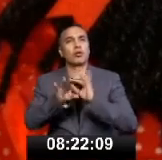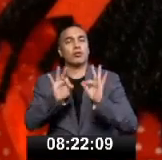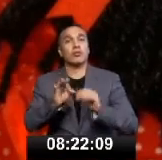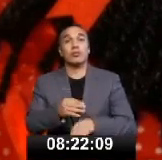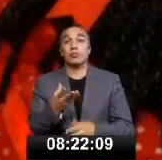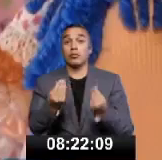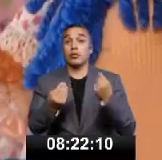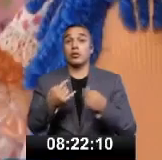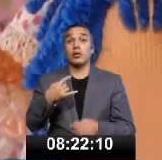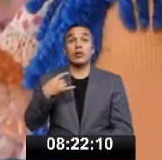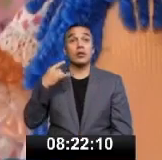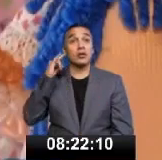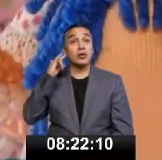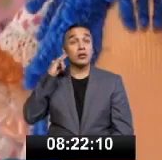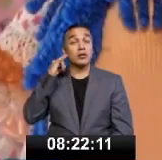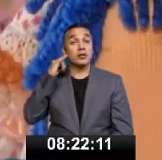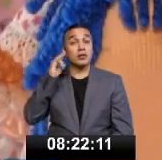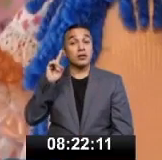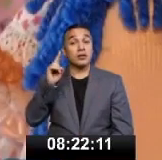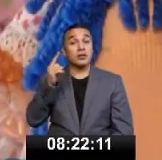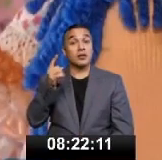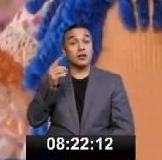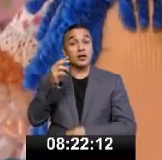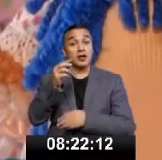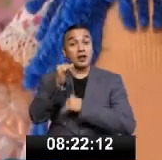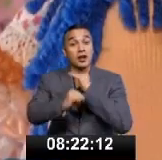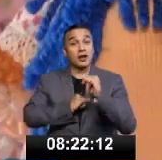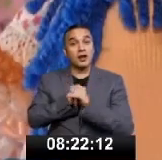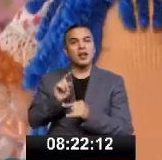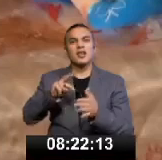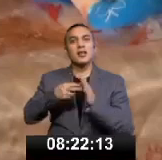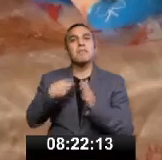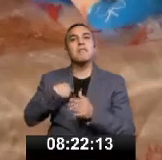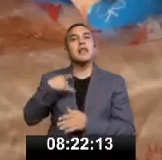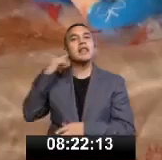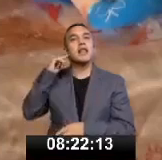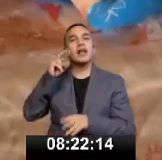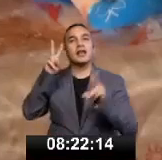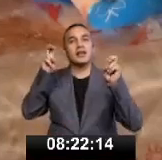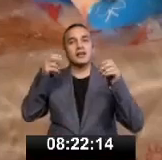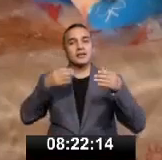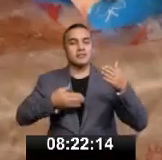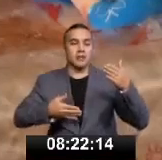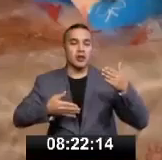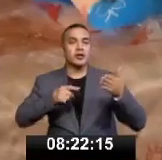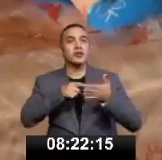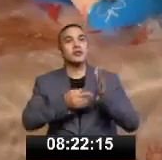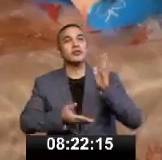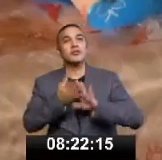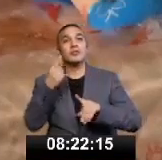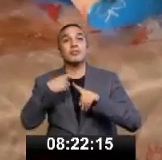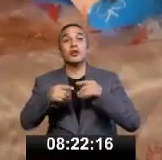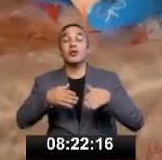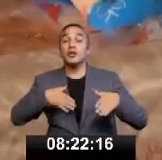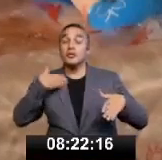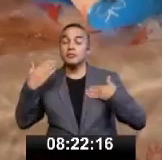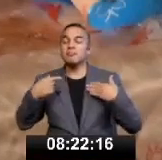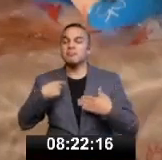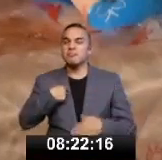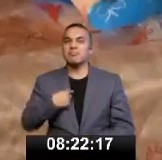mis niñas son internacionales. Entonces yo digo, son mis niñas que se me van pero con una alegría